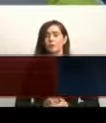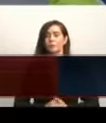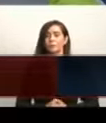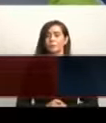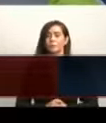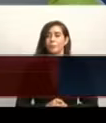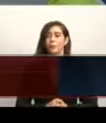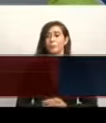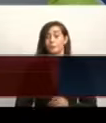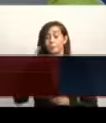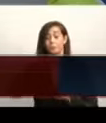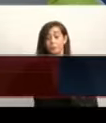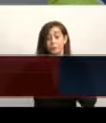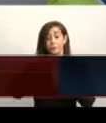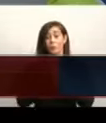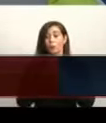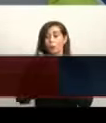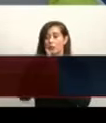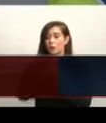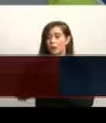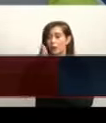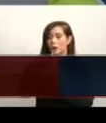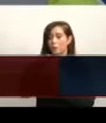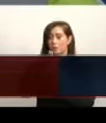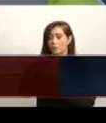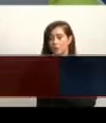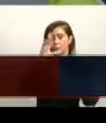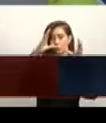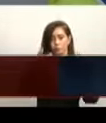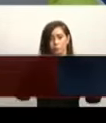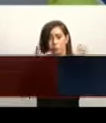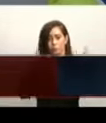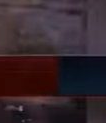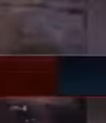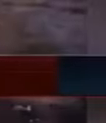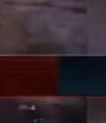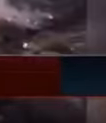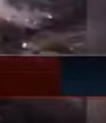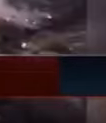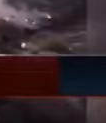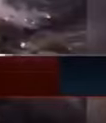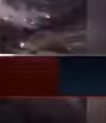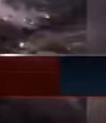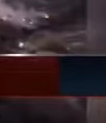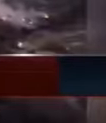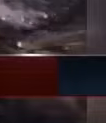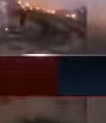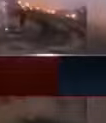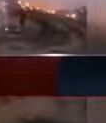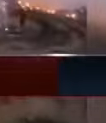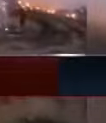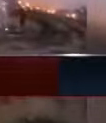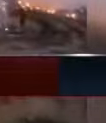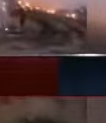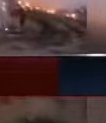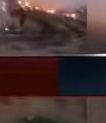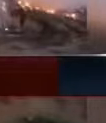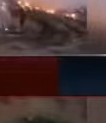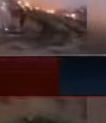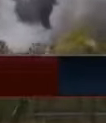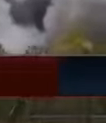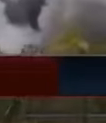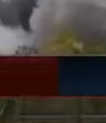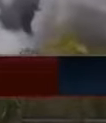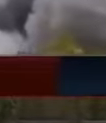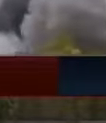agregarse para el uso de alguna manera de esta donación. Ponderó que el incendio que afecta al vertedero de